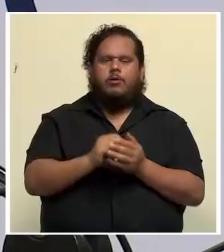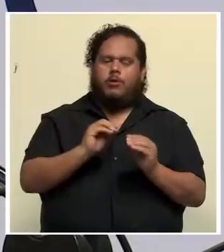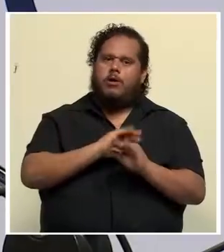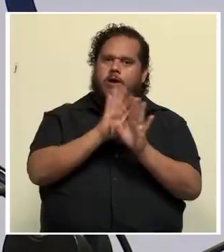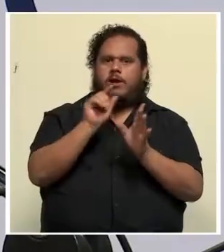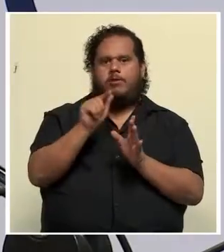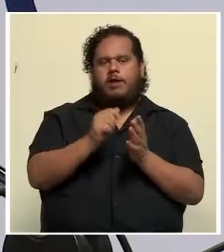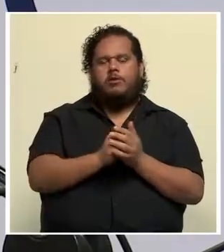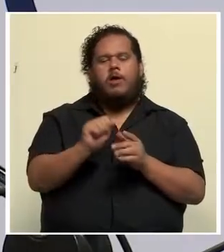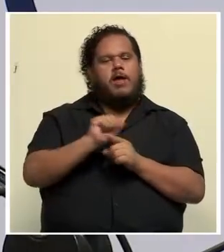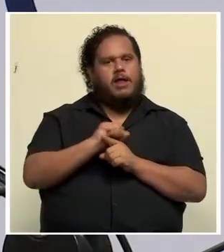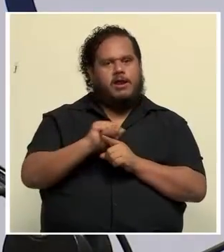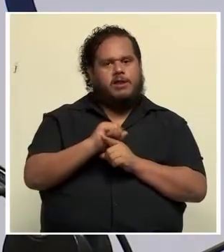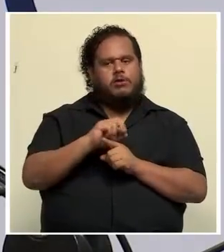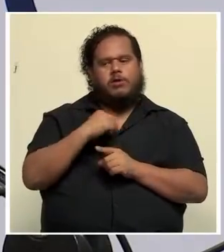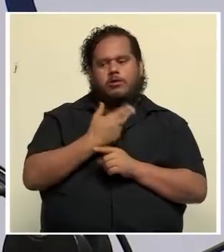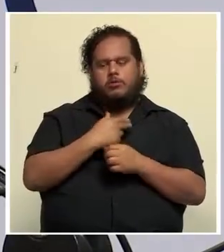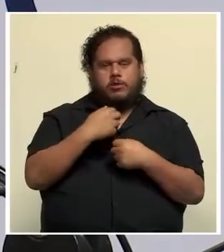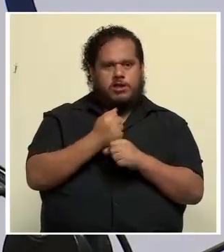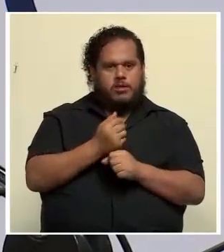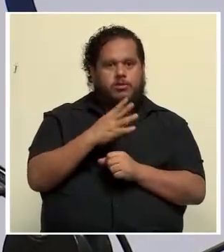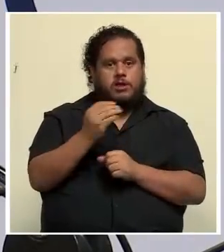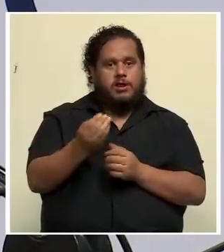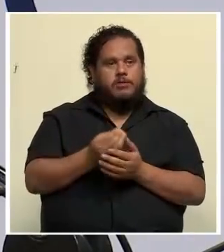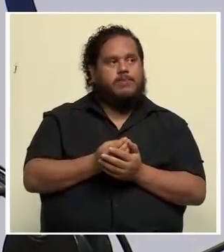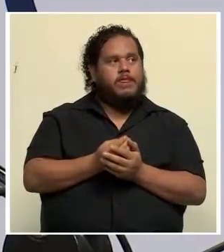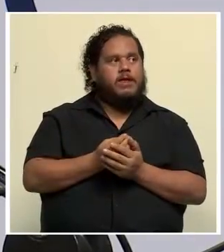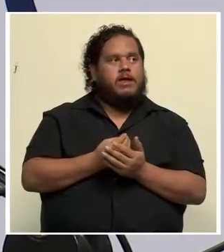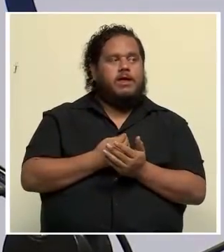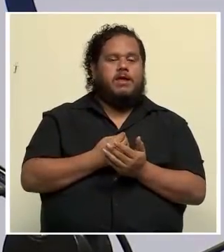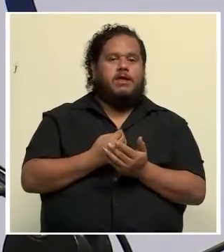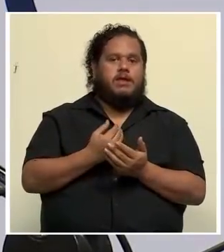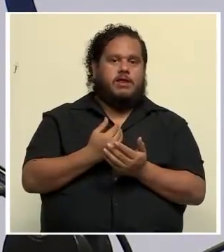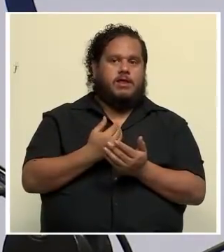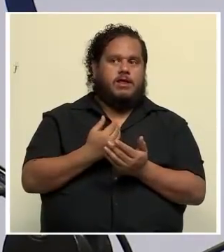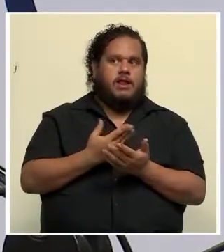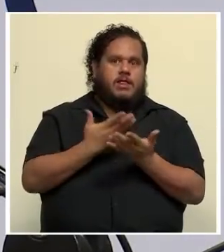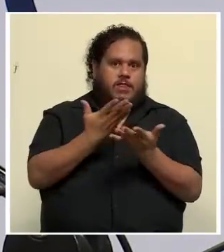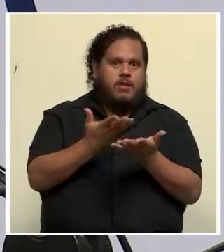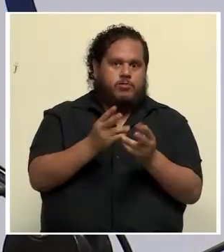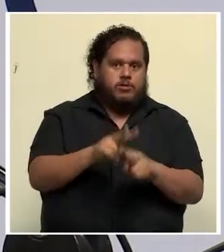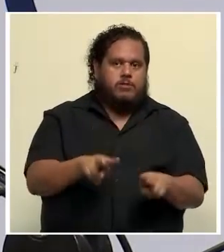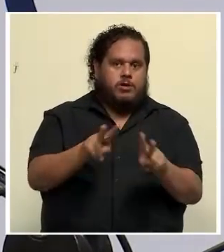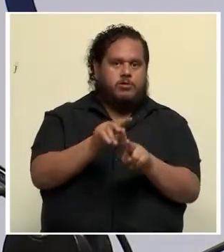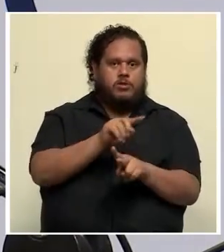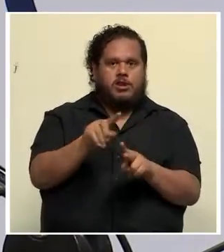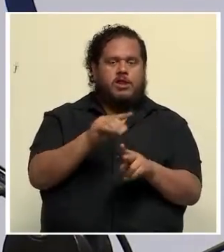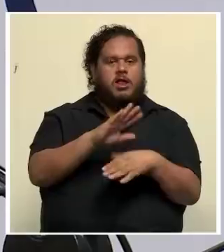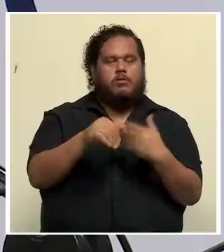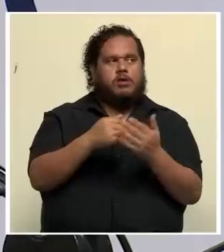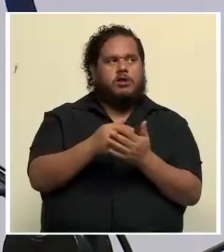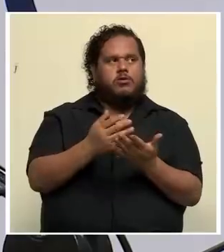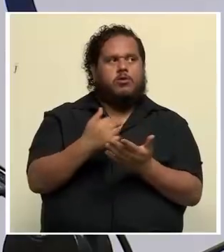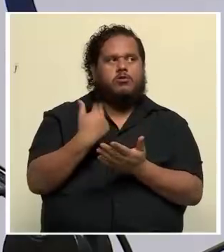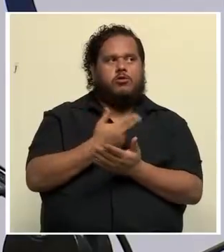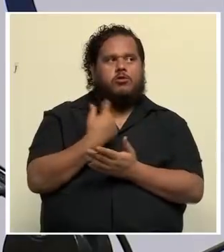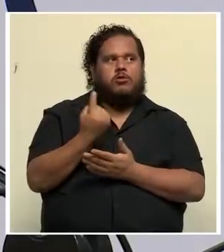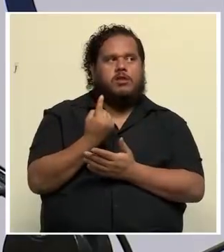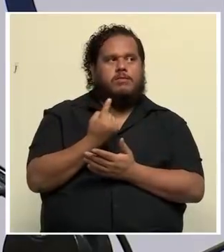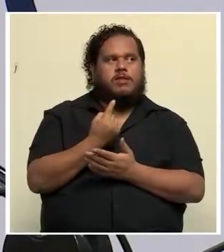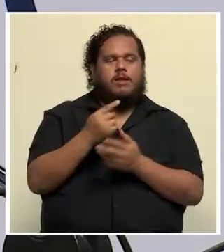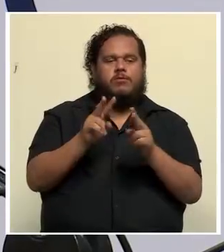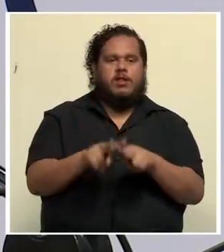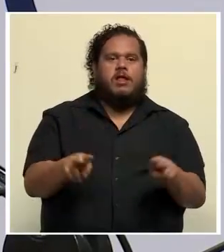El ejercicio que nosotros hacemos y que ponemos en la valoración de ustedes, porque en cada episodio nosotros también estamos